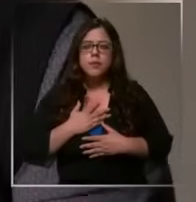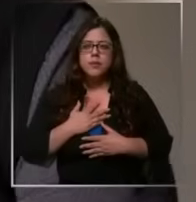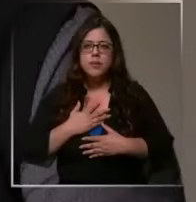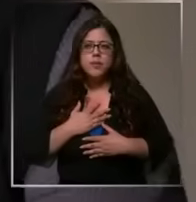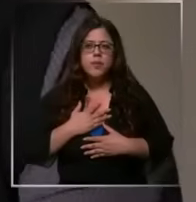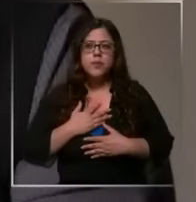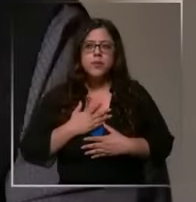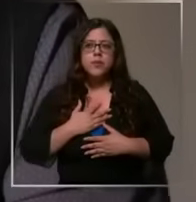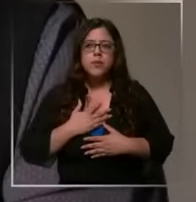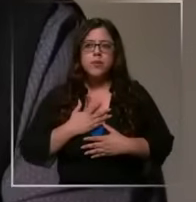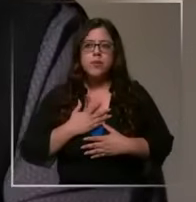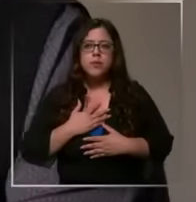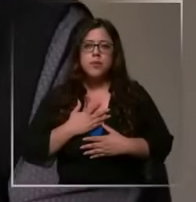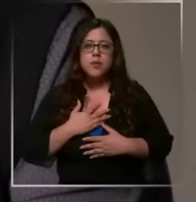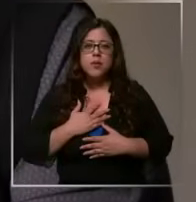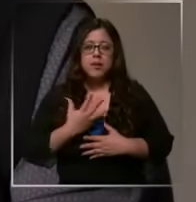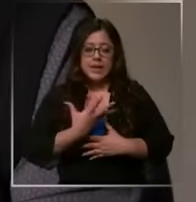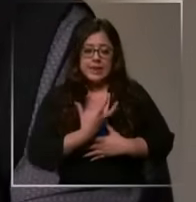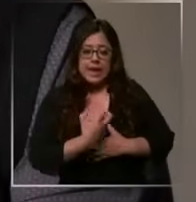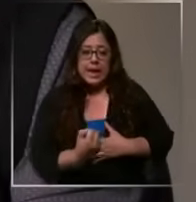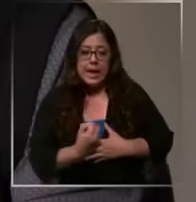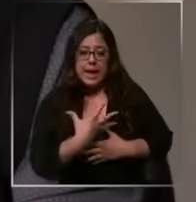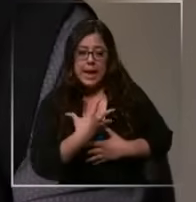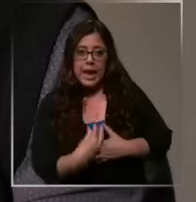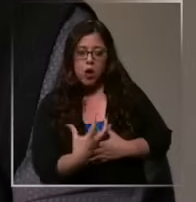ahí cuando te quitan un hijo,